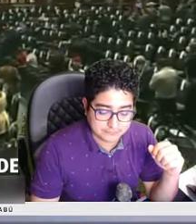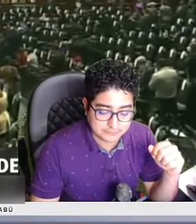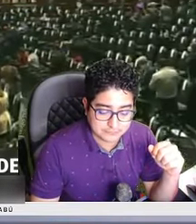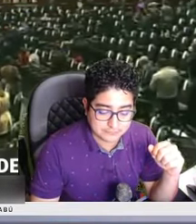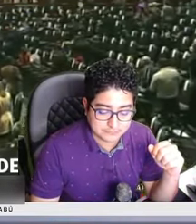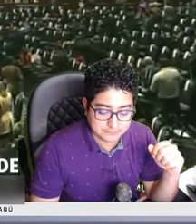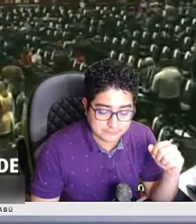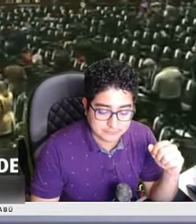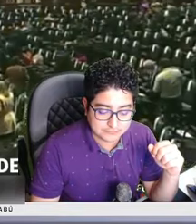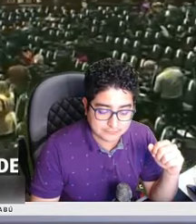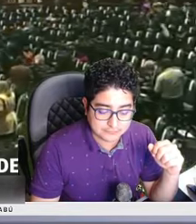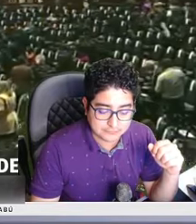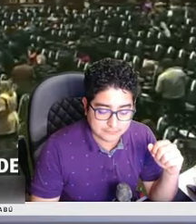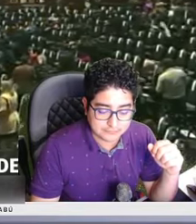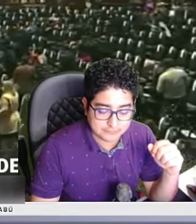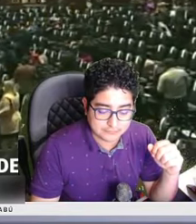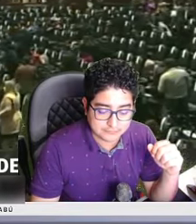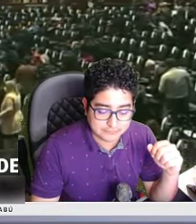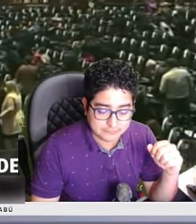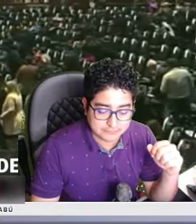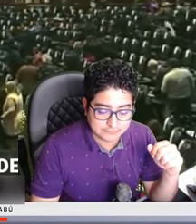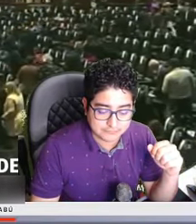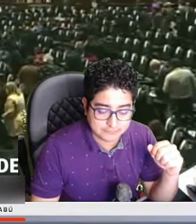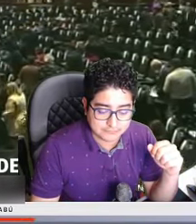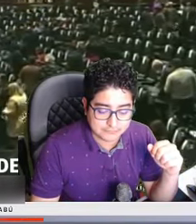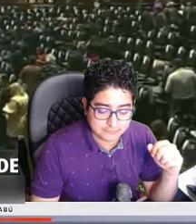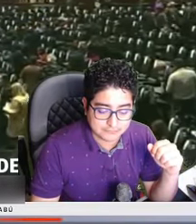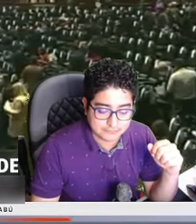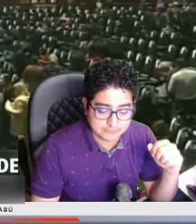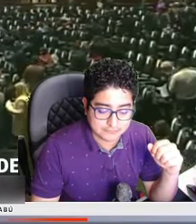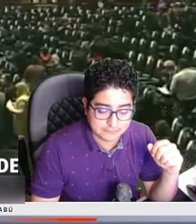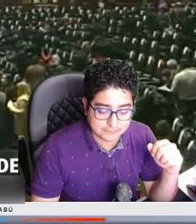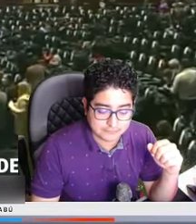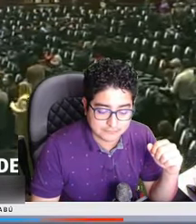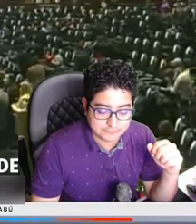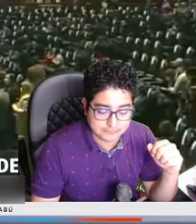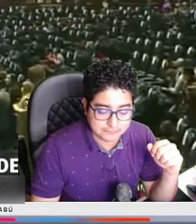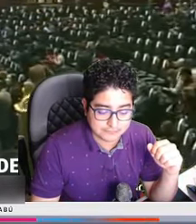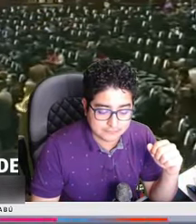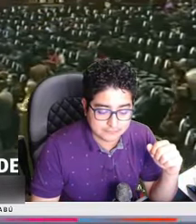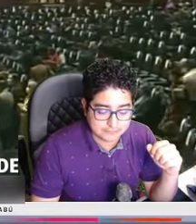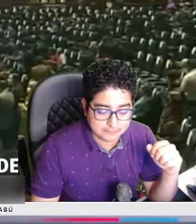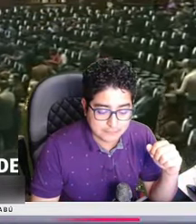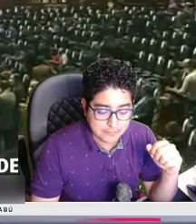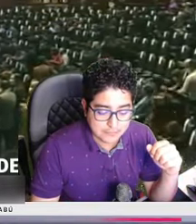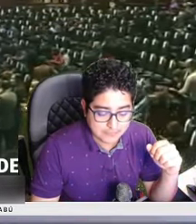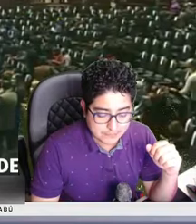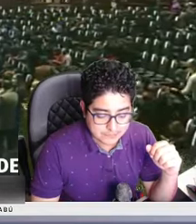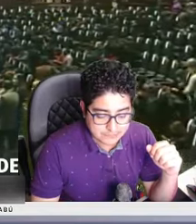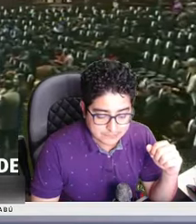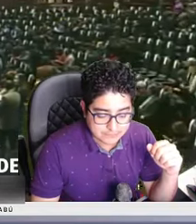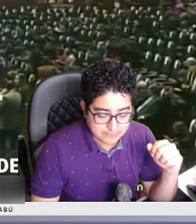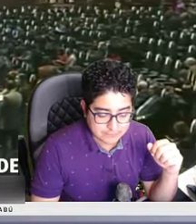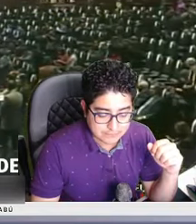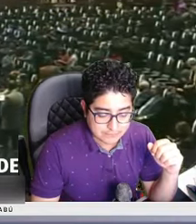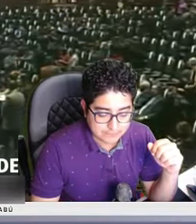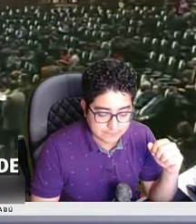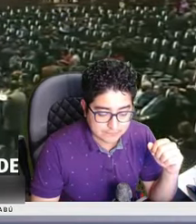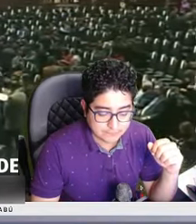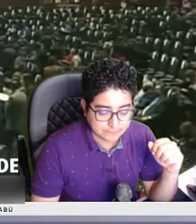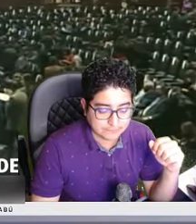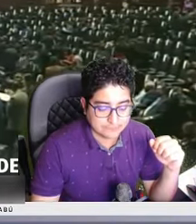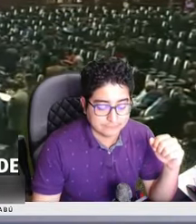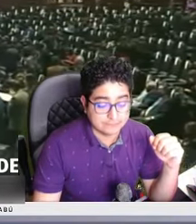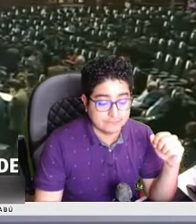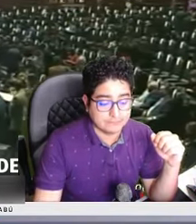los requerimientos presupuestales son altos. Para 2022, a diferencia de la consulta popular del 1 de agosto pasado, el INE